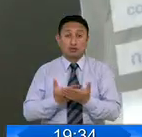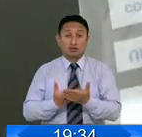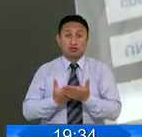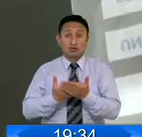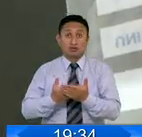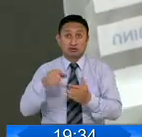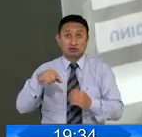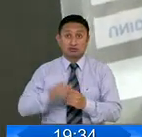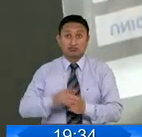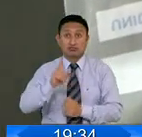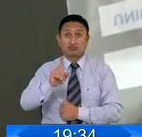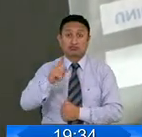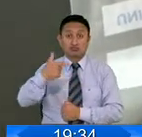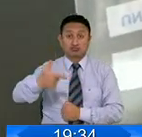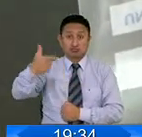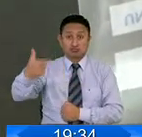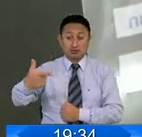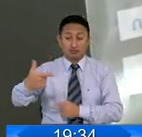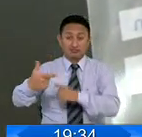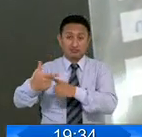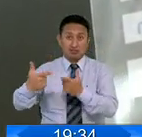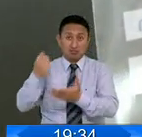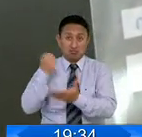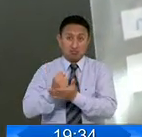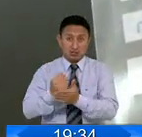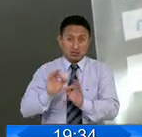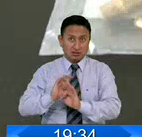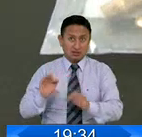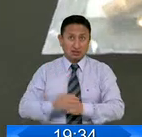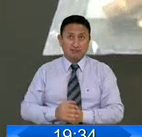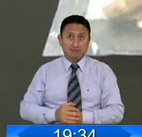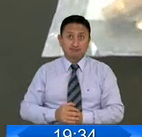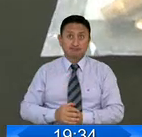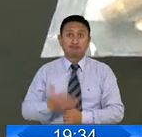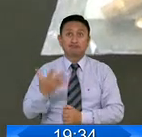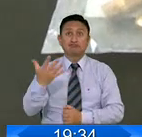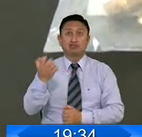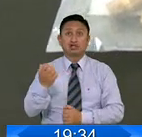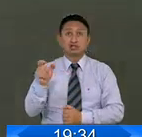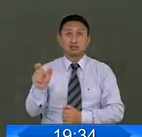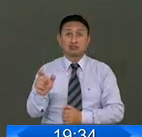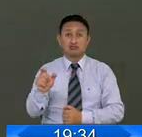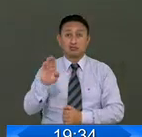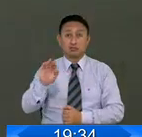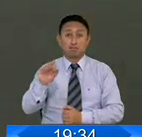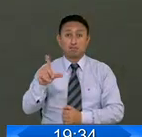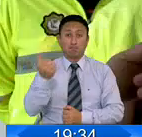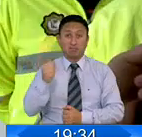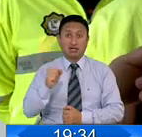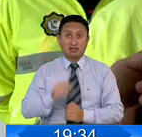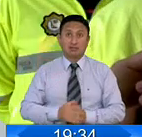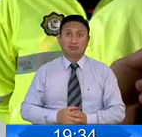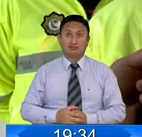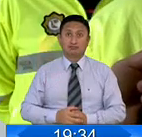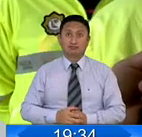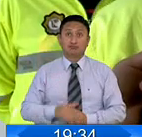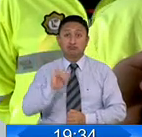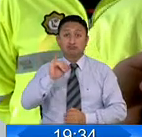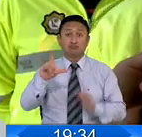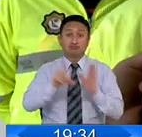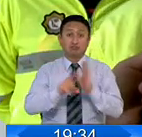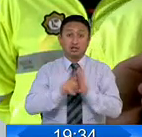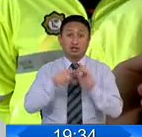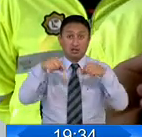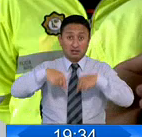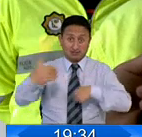fuego tipo revólver calibre 38 sin marca con empuñadura de plástico y 15 vainas percutidas calibre 22. Es ilegal tener armas de fuego salvo que